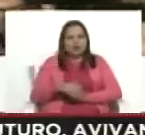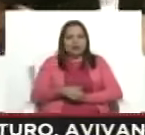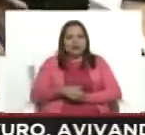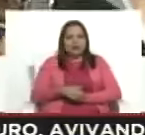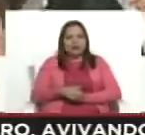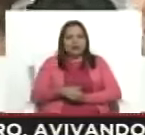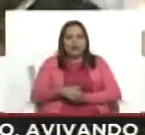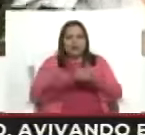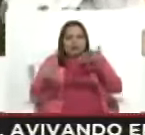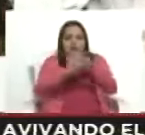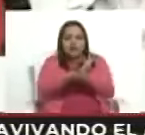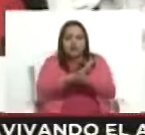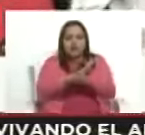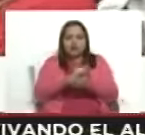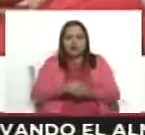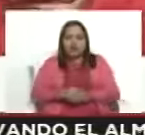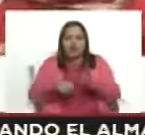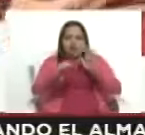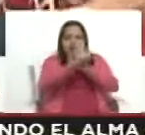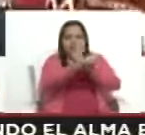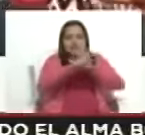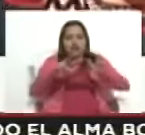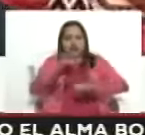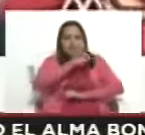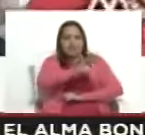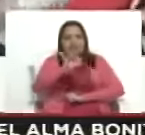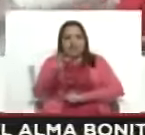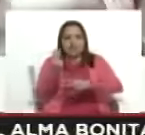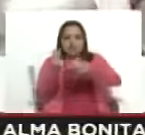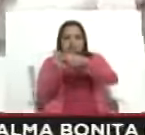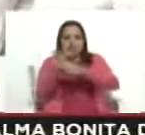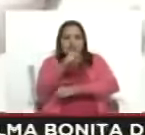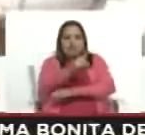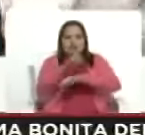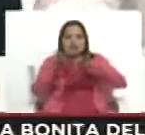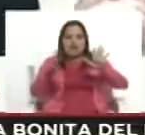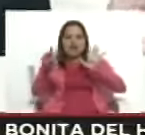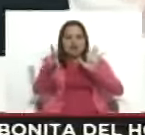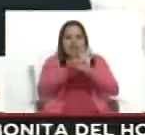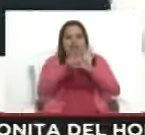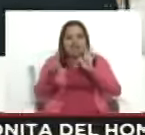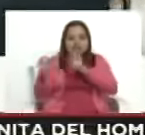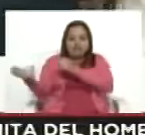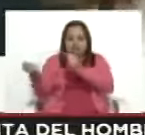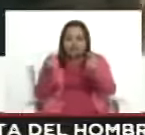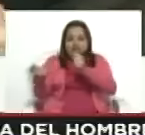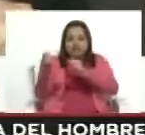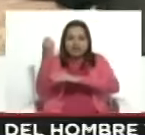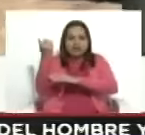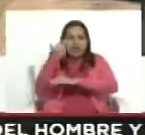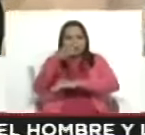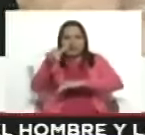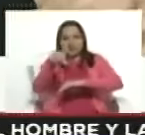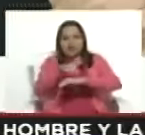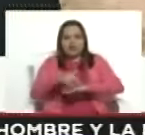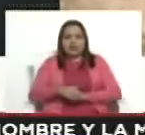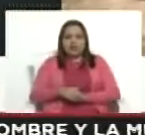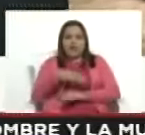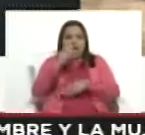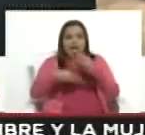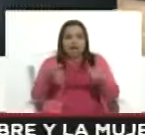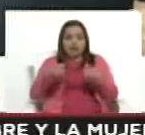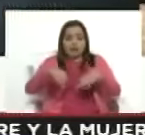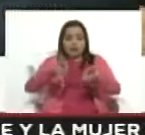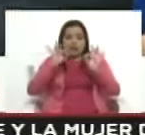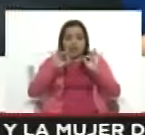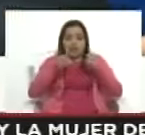lo establecido en el artículo 33, numeral 19 del Reglamento Interior y de Debates de la Asamblea Nacional, y que hagamos especial difusión